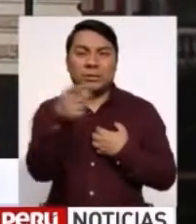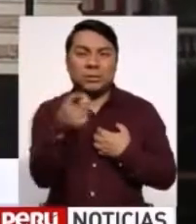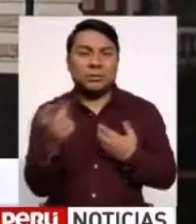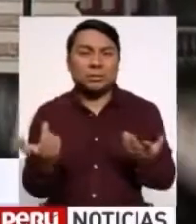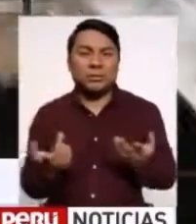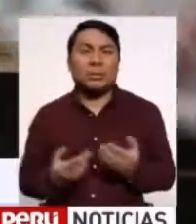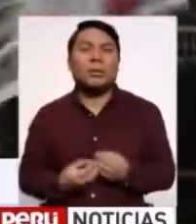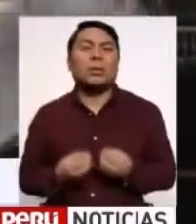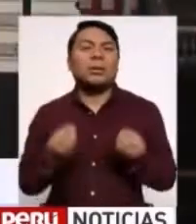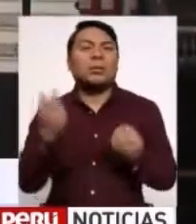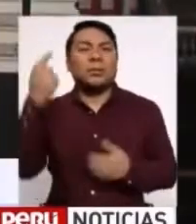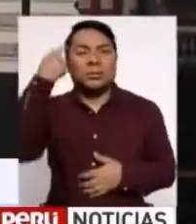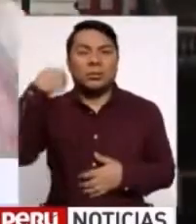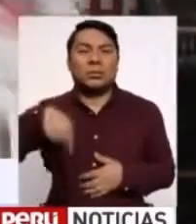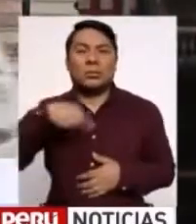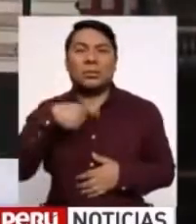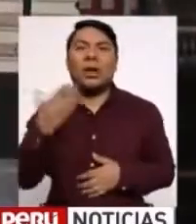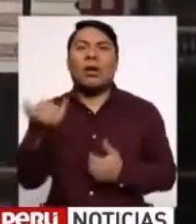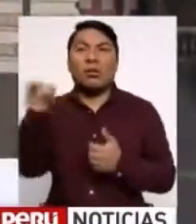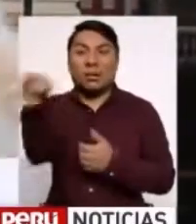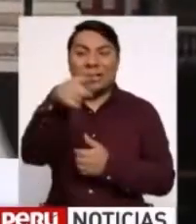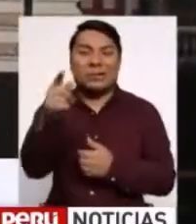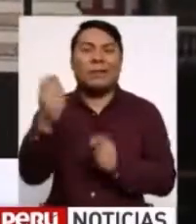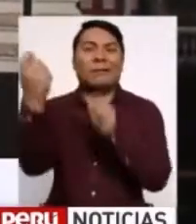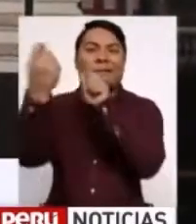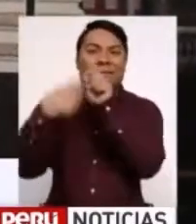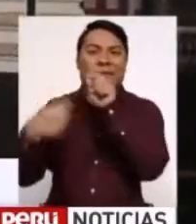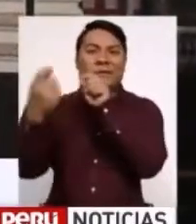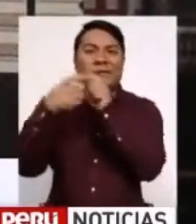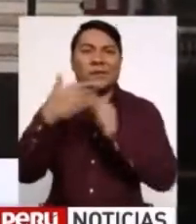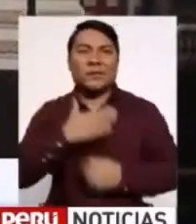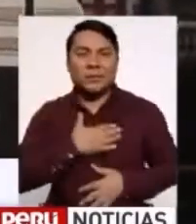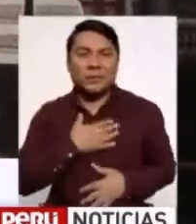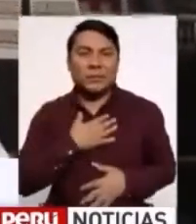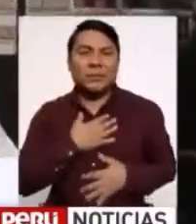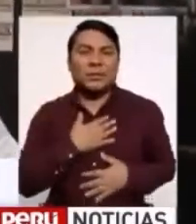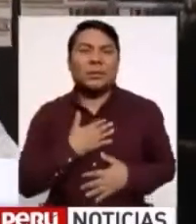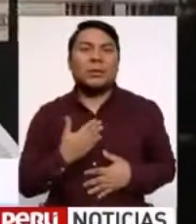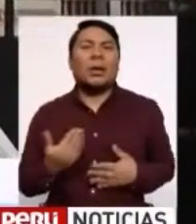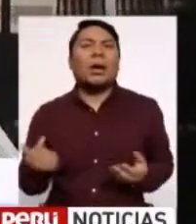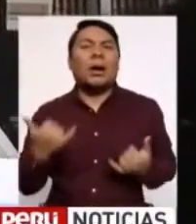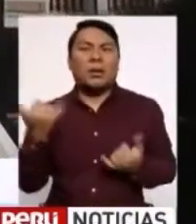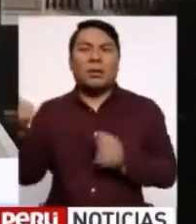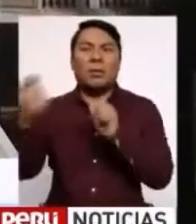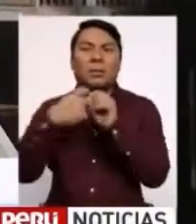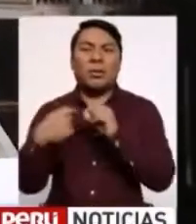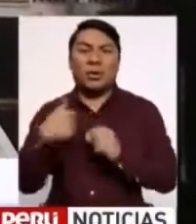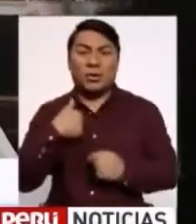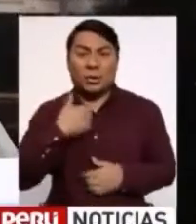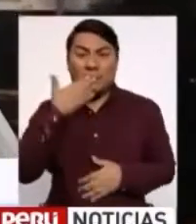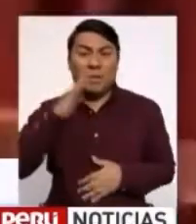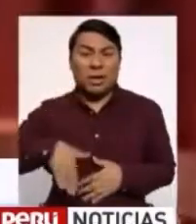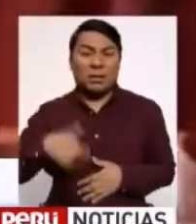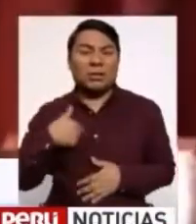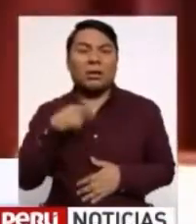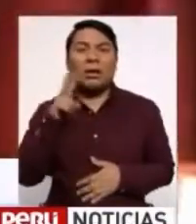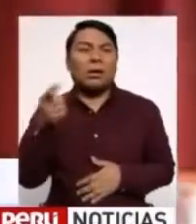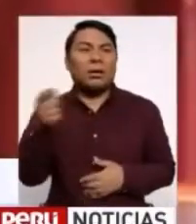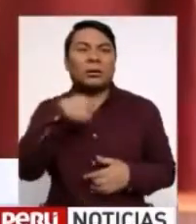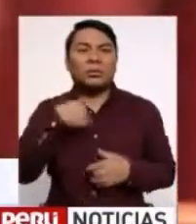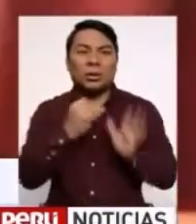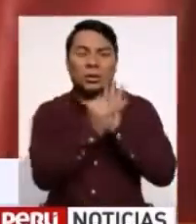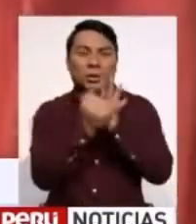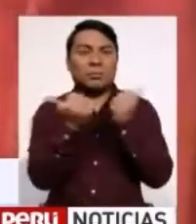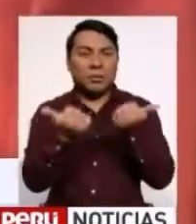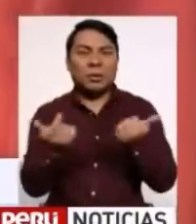con esto me va a devolver la honra que me han manchado durante dos días en la